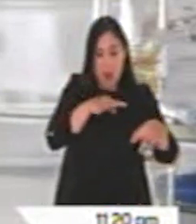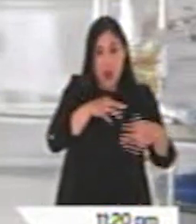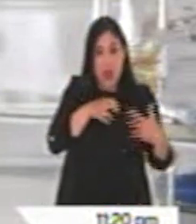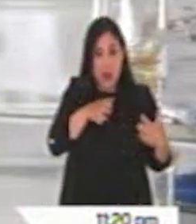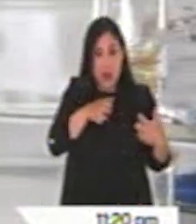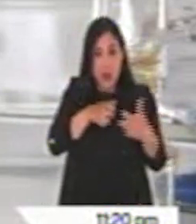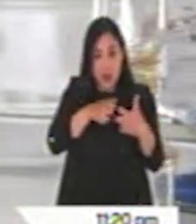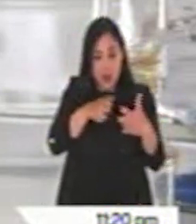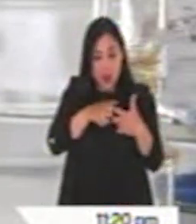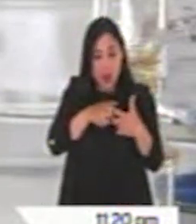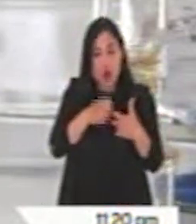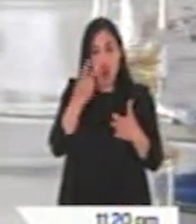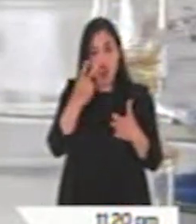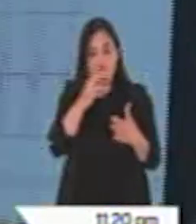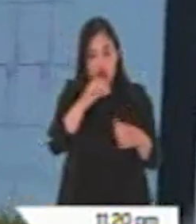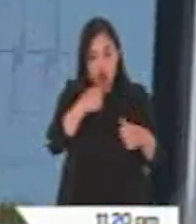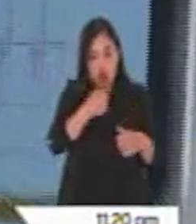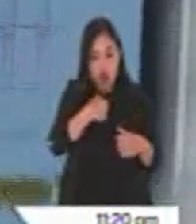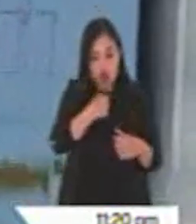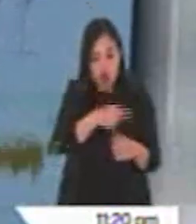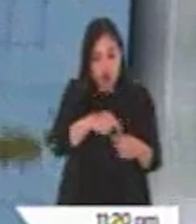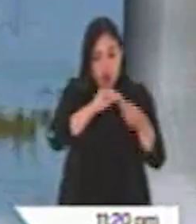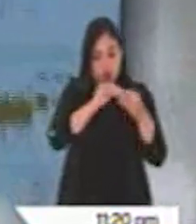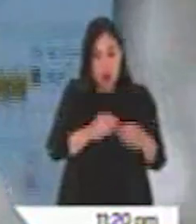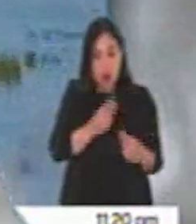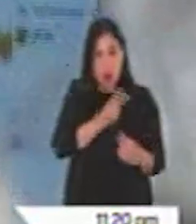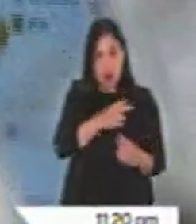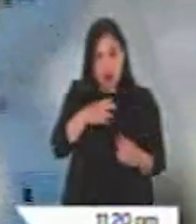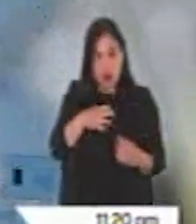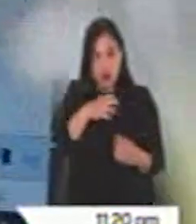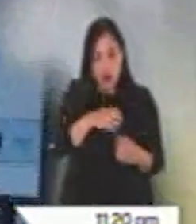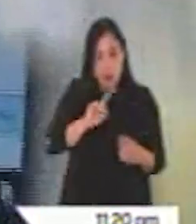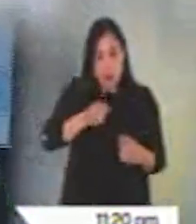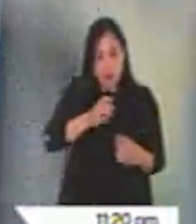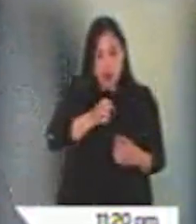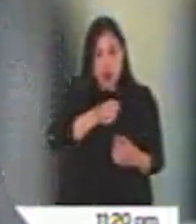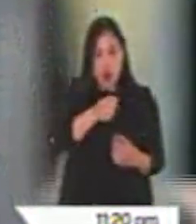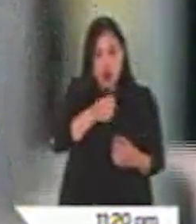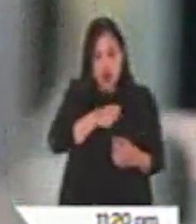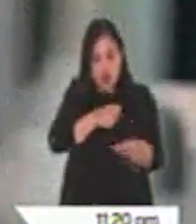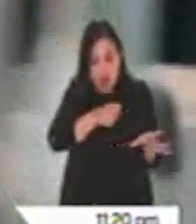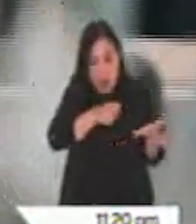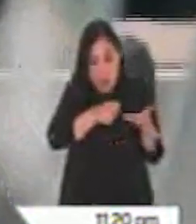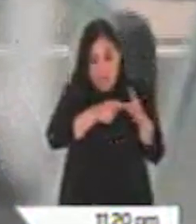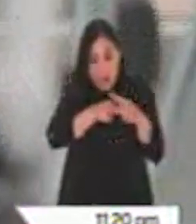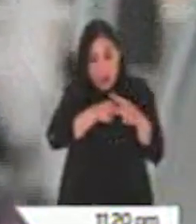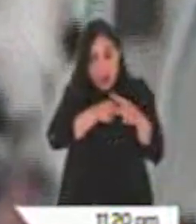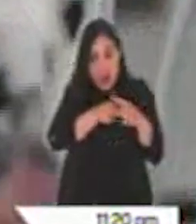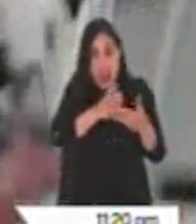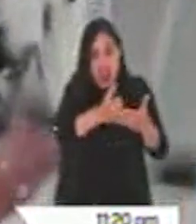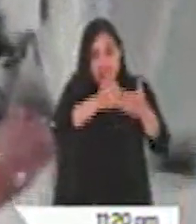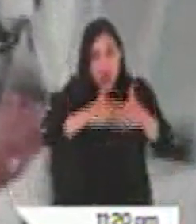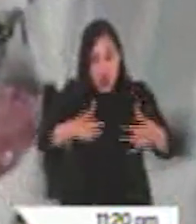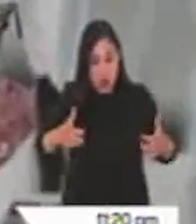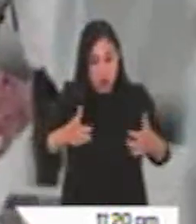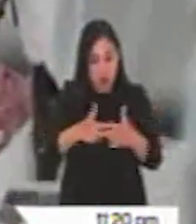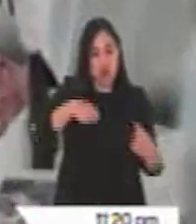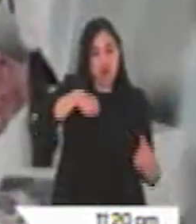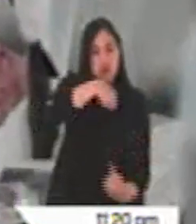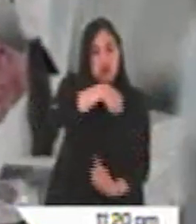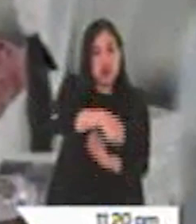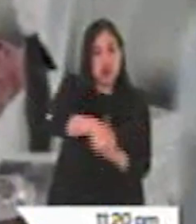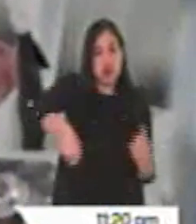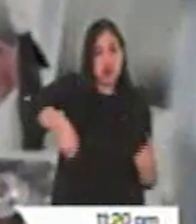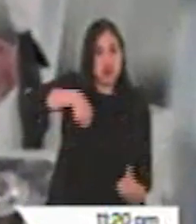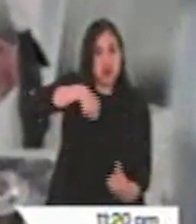eléctrico conductor dos zonas del corazón el parche se adhiere al tejido cardí y ayuda a conducir la electricidad humana aquella que permite